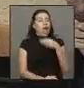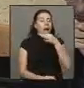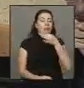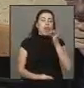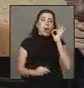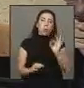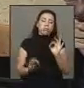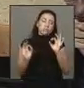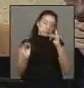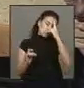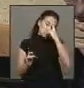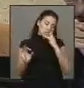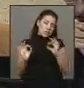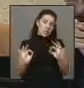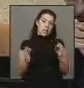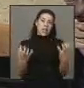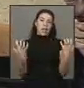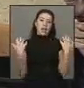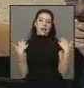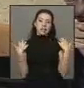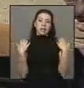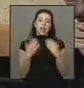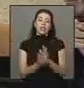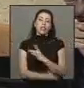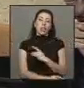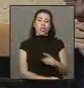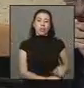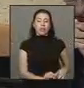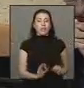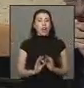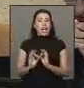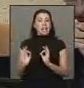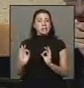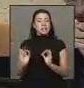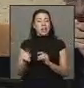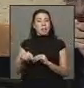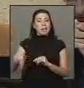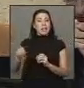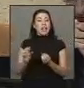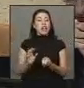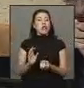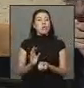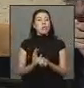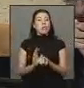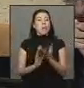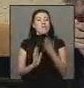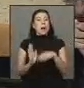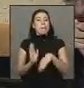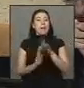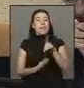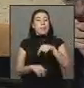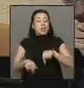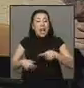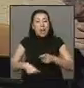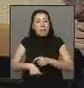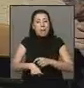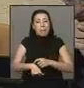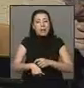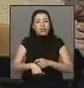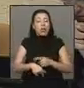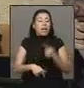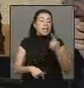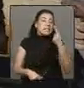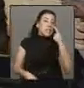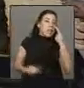consistencia, seriedad y responsabilidad a todos mis colegas, particularmente a los de la nueva mayoría, porque estos son los momentos en que se pone